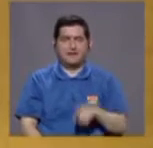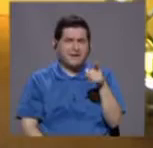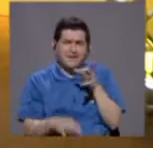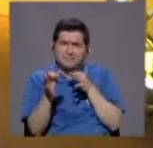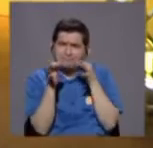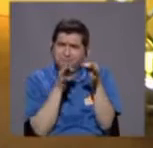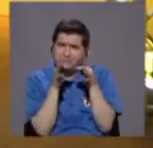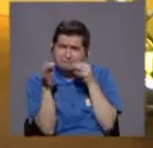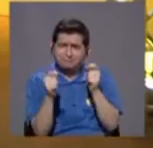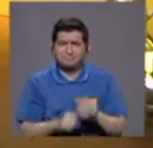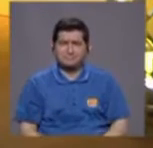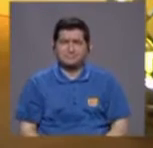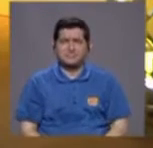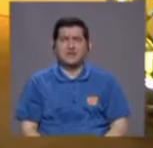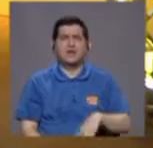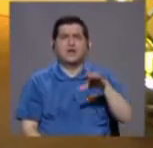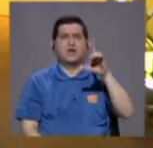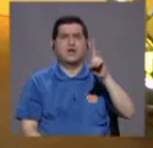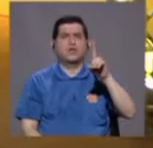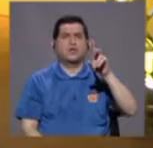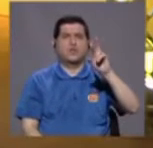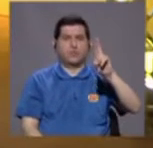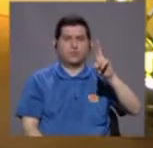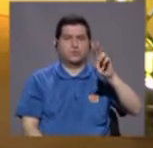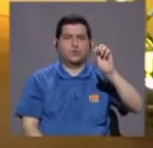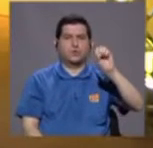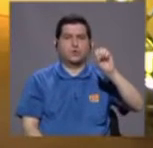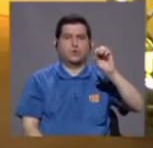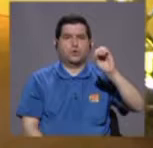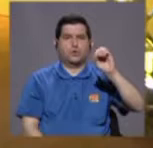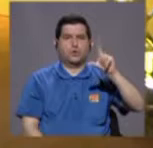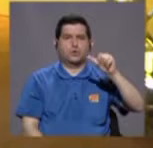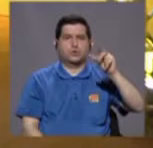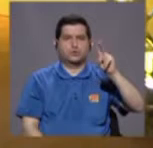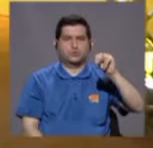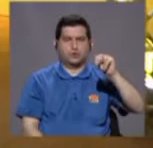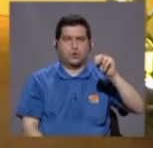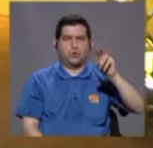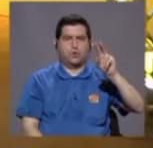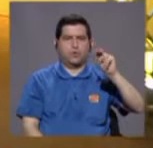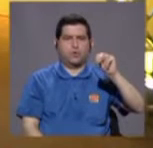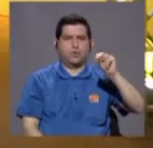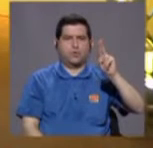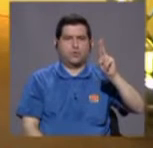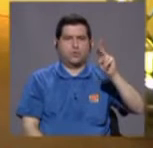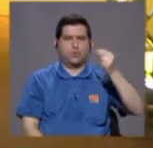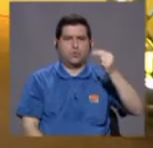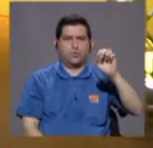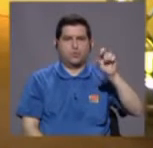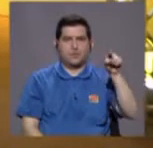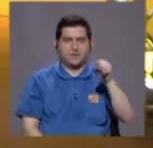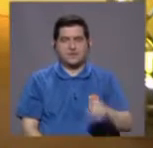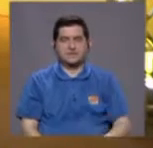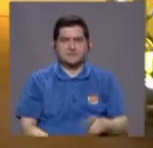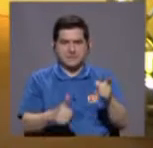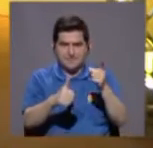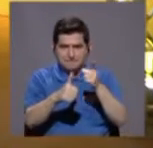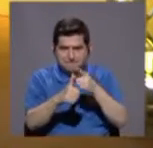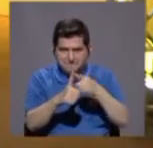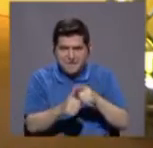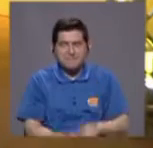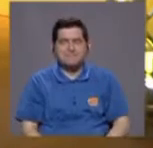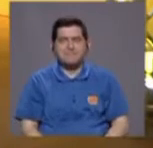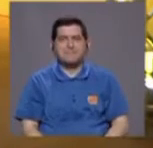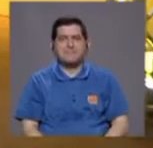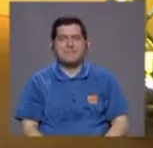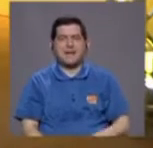el doctor Solón Núñez, que es el primer viceministro y luego el primer ministro, subsecretario